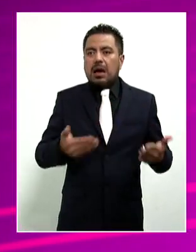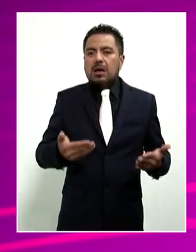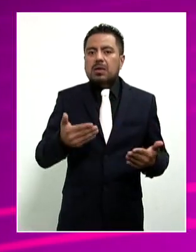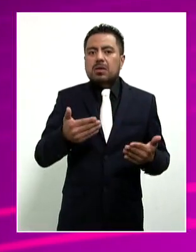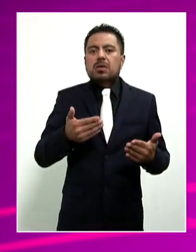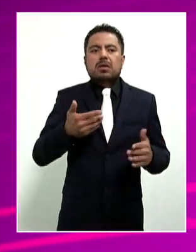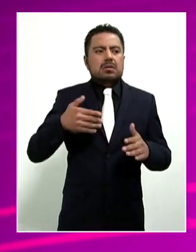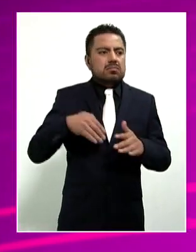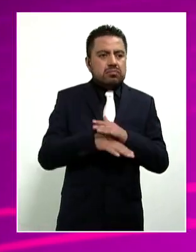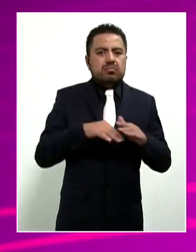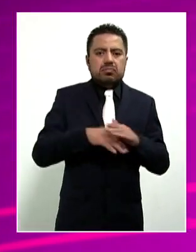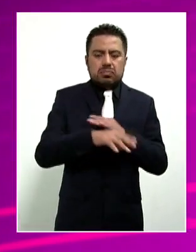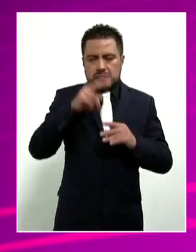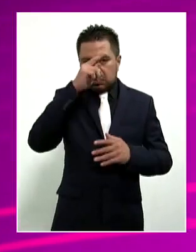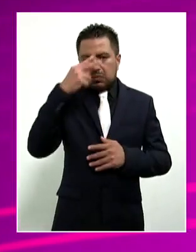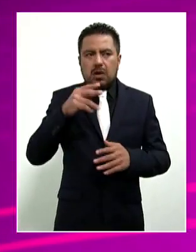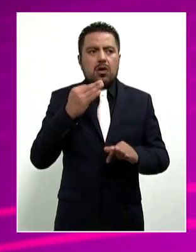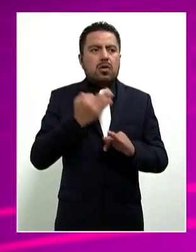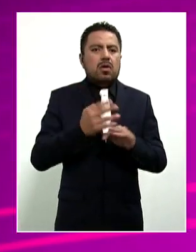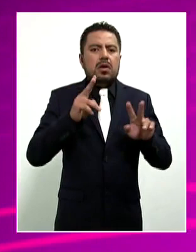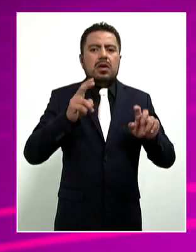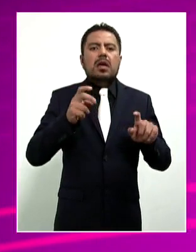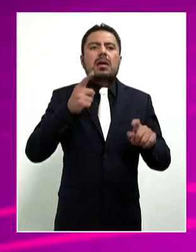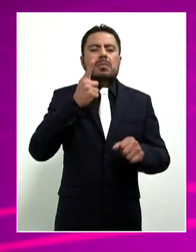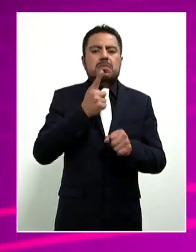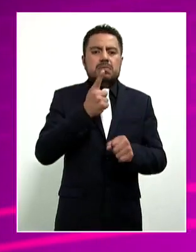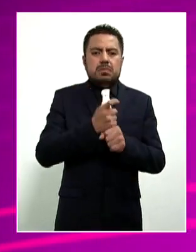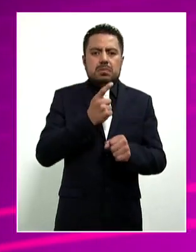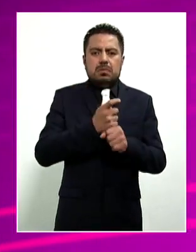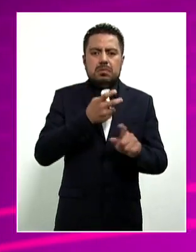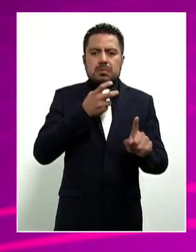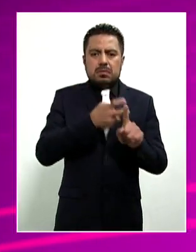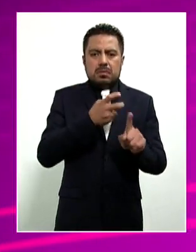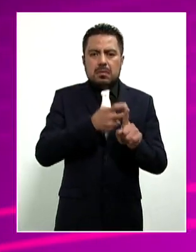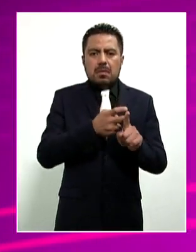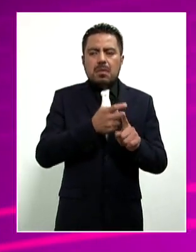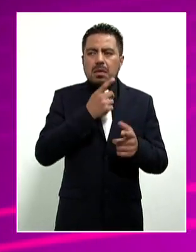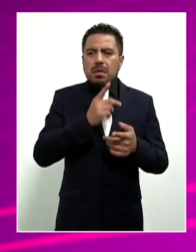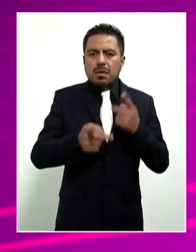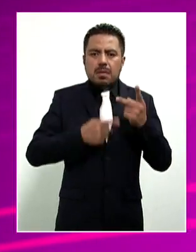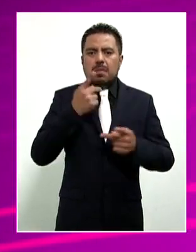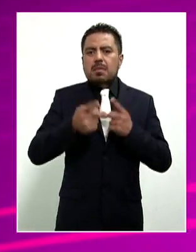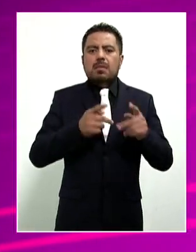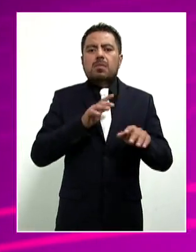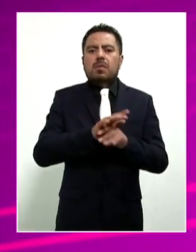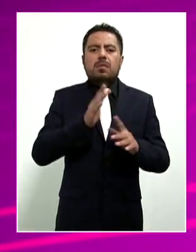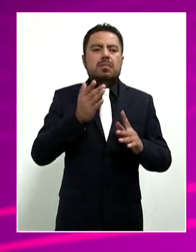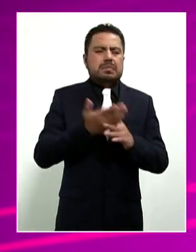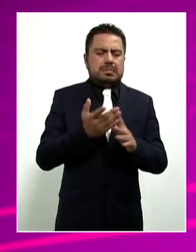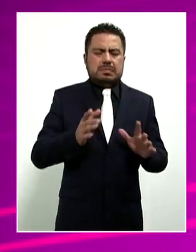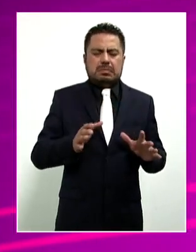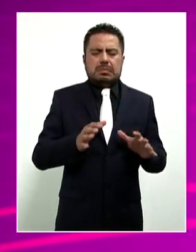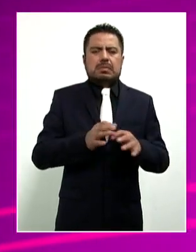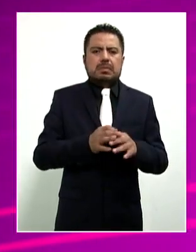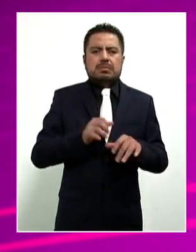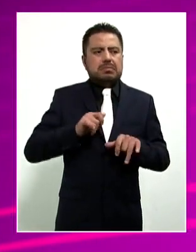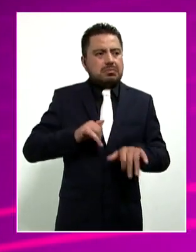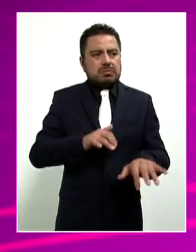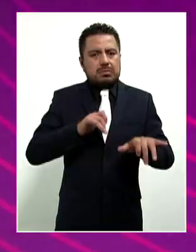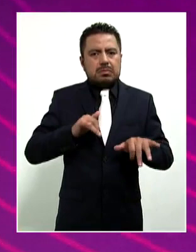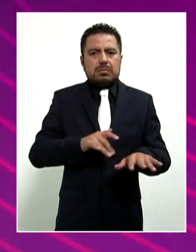aumentado mucho en México, primero, esto se trata, o sea, estamos hablando de una parte pequeña del